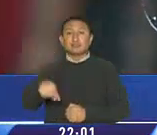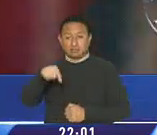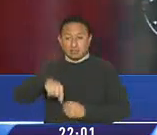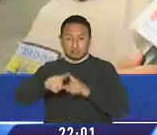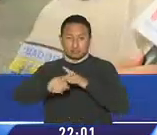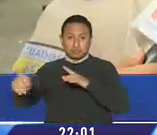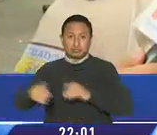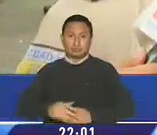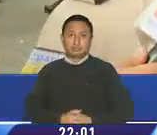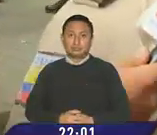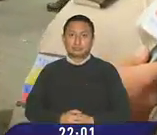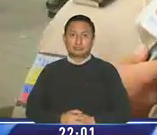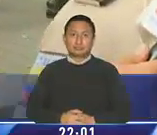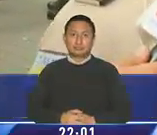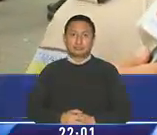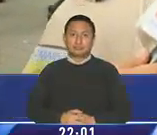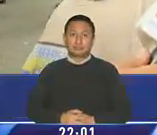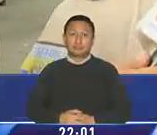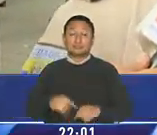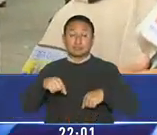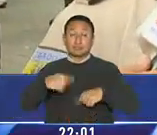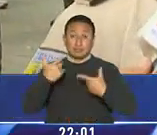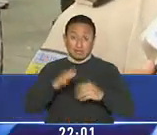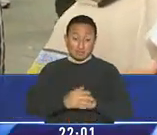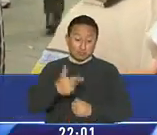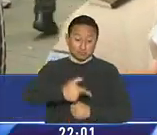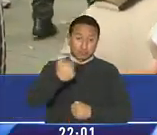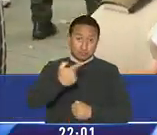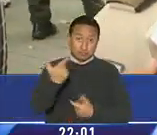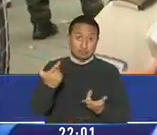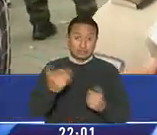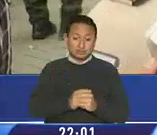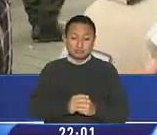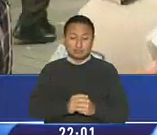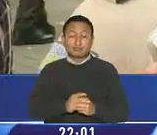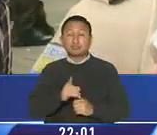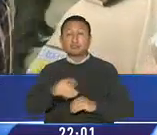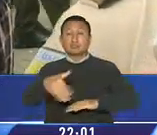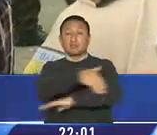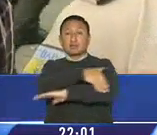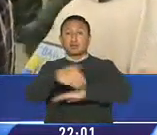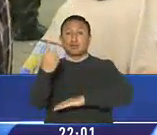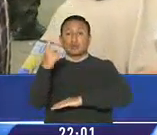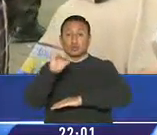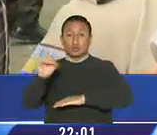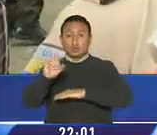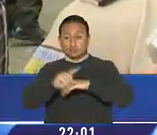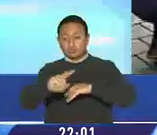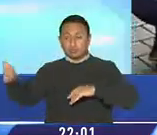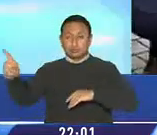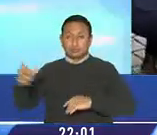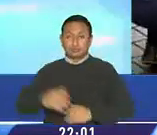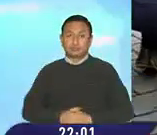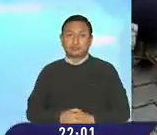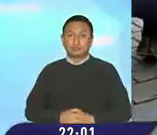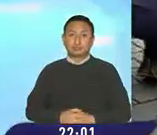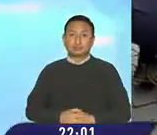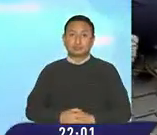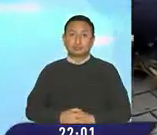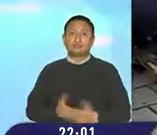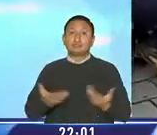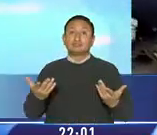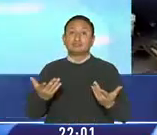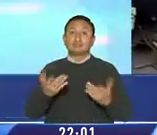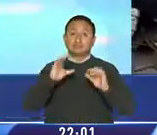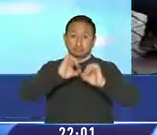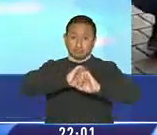de la zona. Y salen con dirección, después de producirse el hecho, salen con dirección a la avenida 12 de octubre. Se perdieron. El incidente se desarrolló a